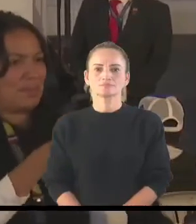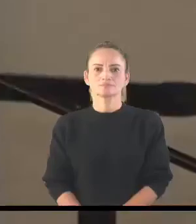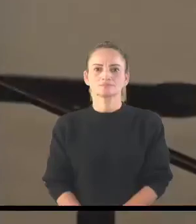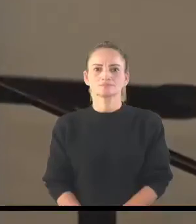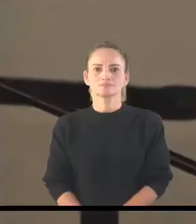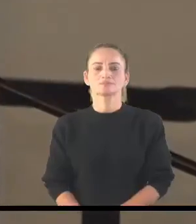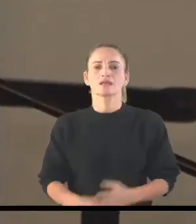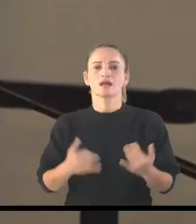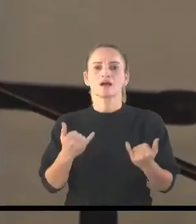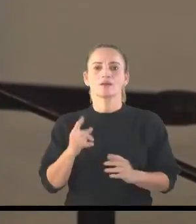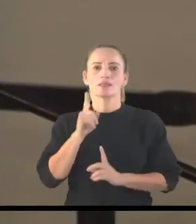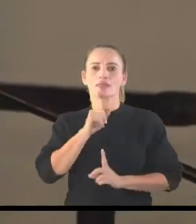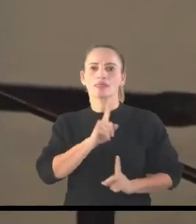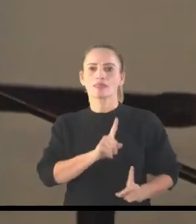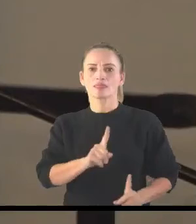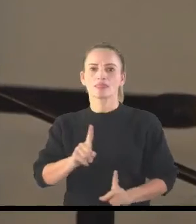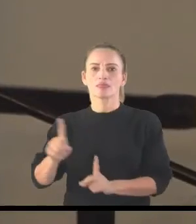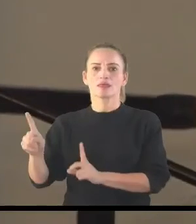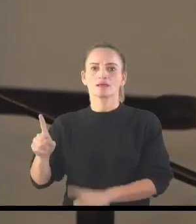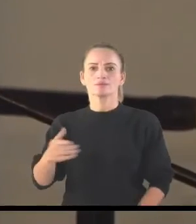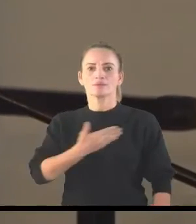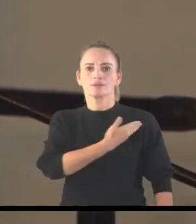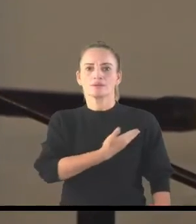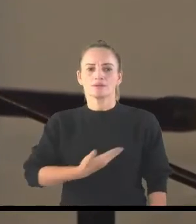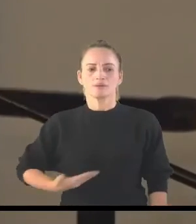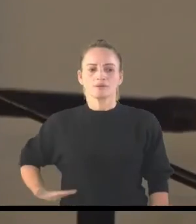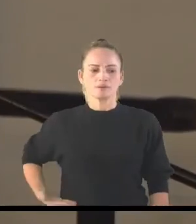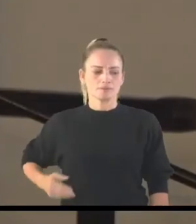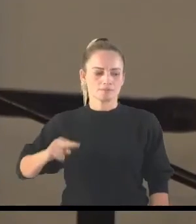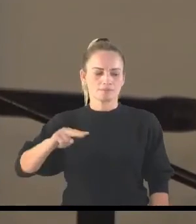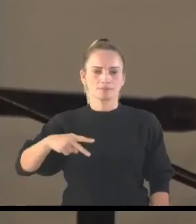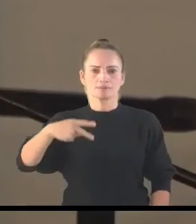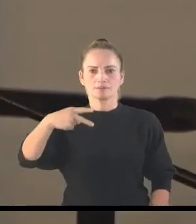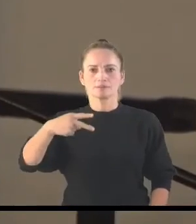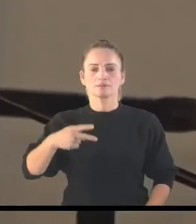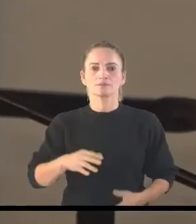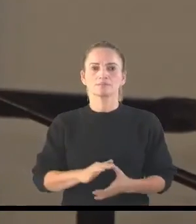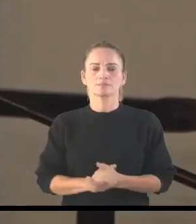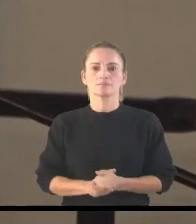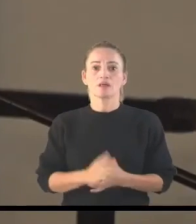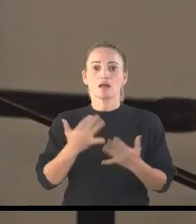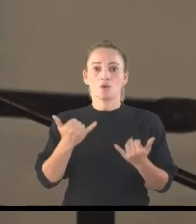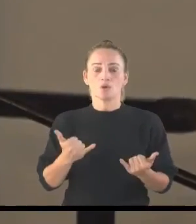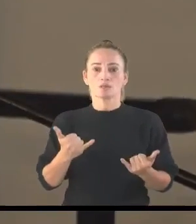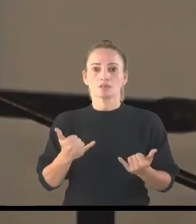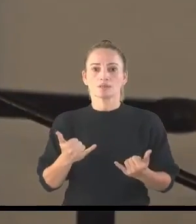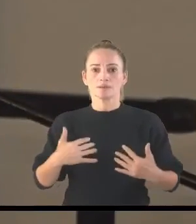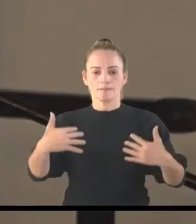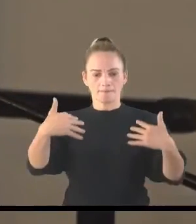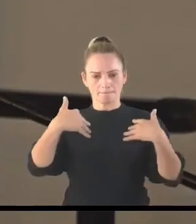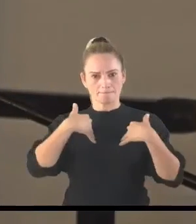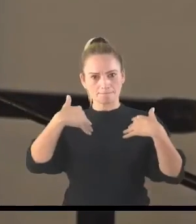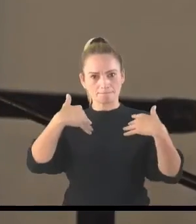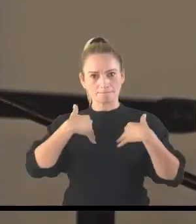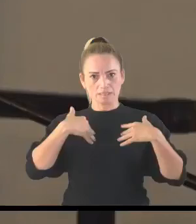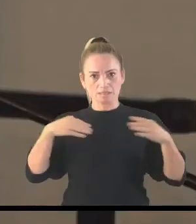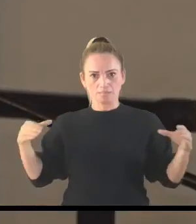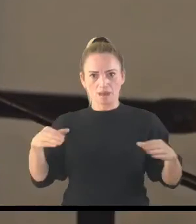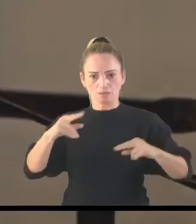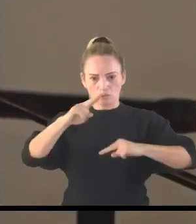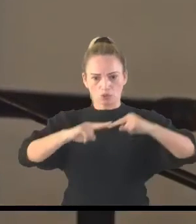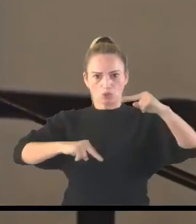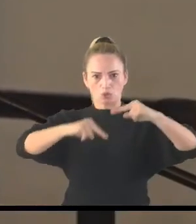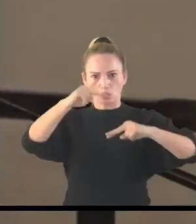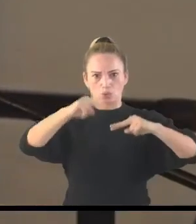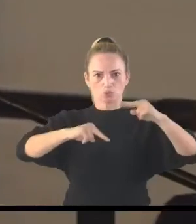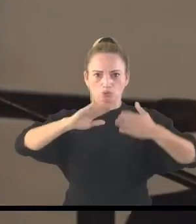Agradecemos las palabras sentidas de la vicepresidenta. Hoy las víctimas son constructoras de paz. Hoy